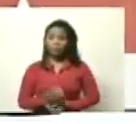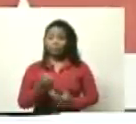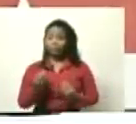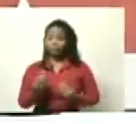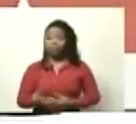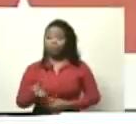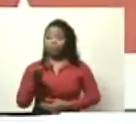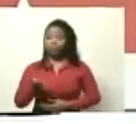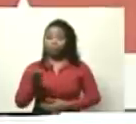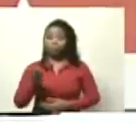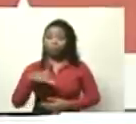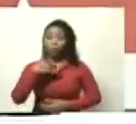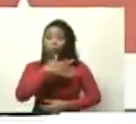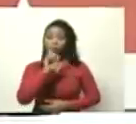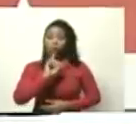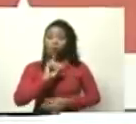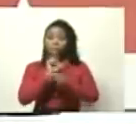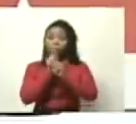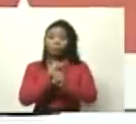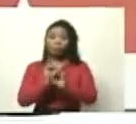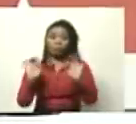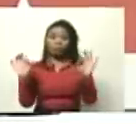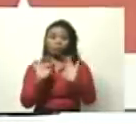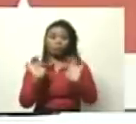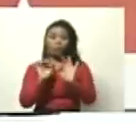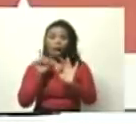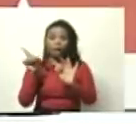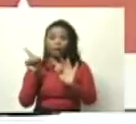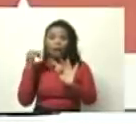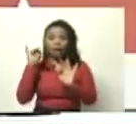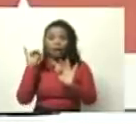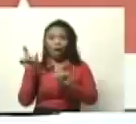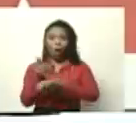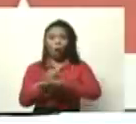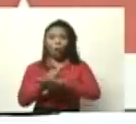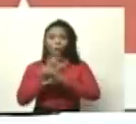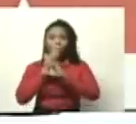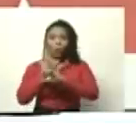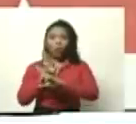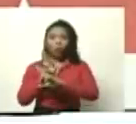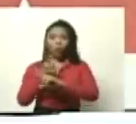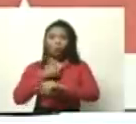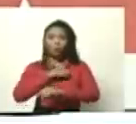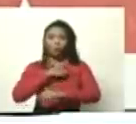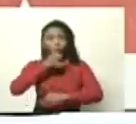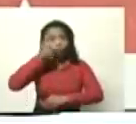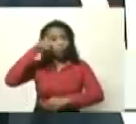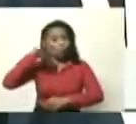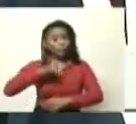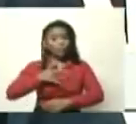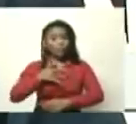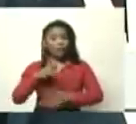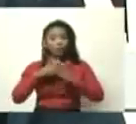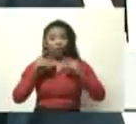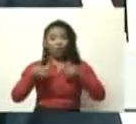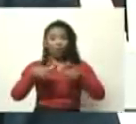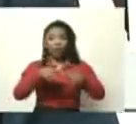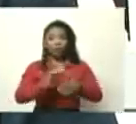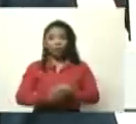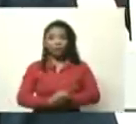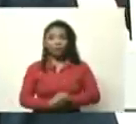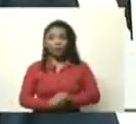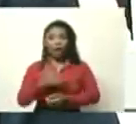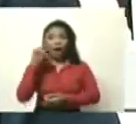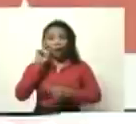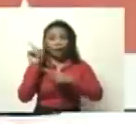importante, cuando no esperaba nadie. Ahí está, pues, el gobierno respondiendo para que nuestro pueblo sienta que en todas partes